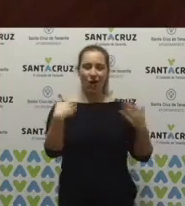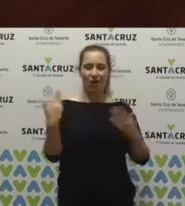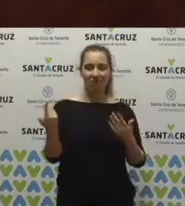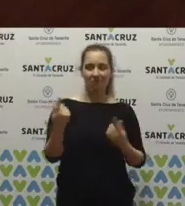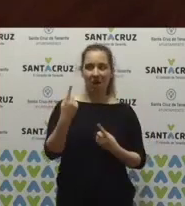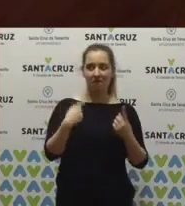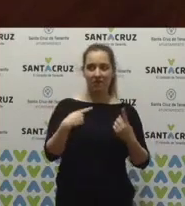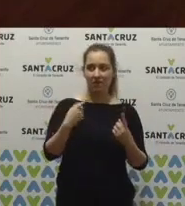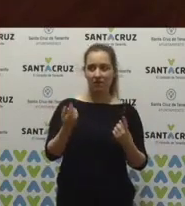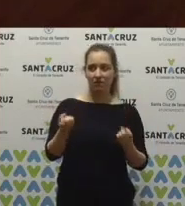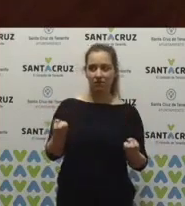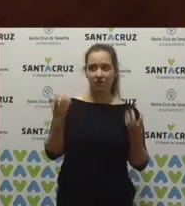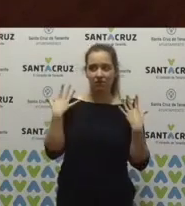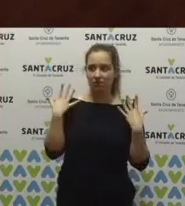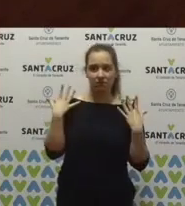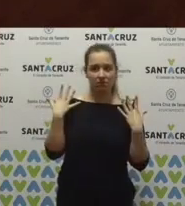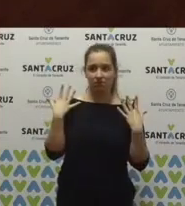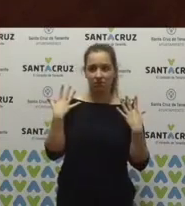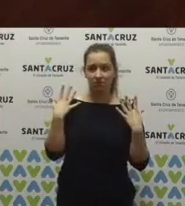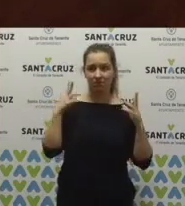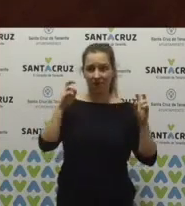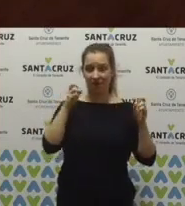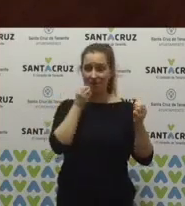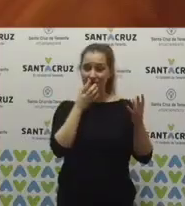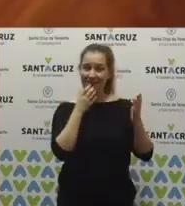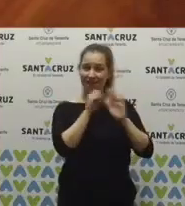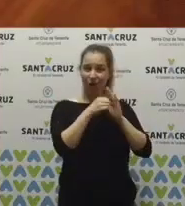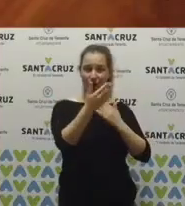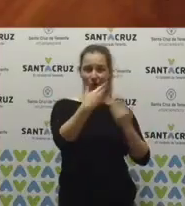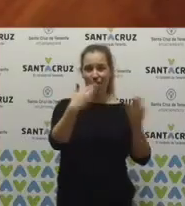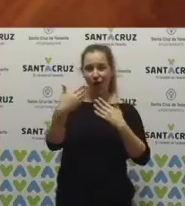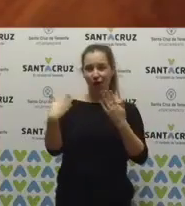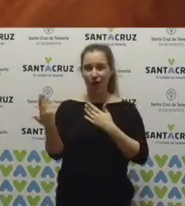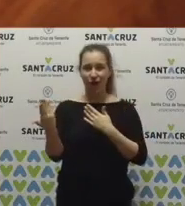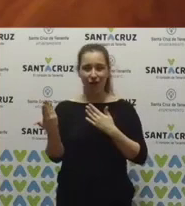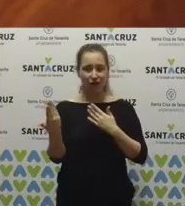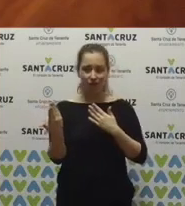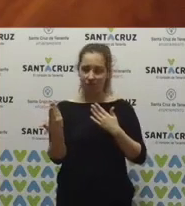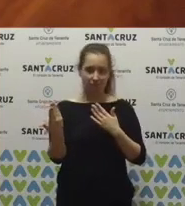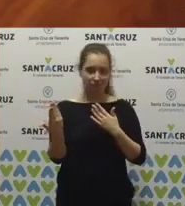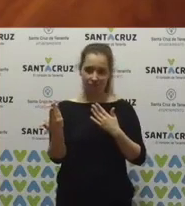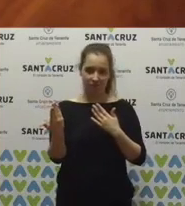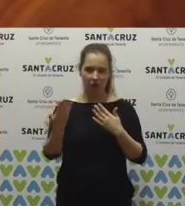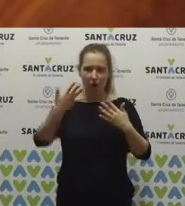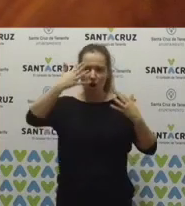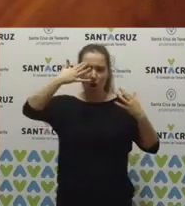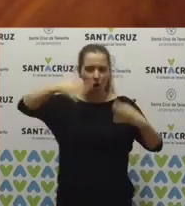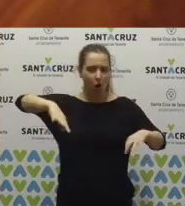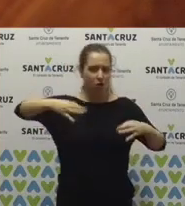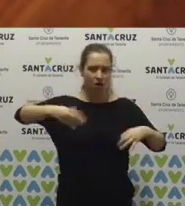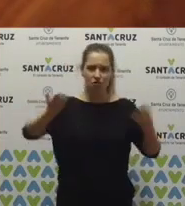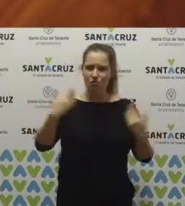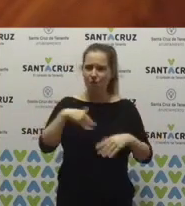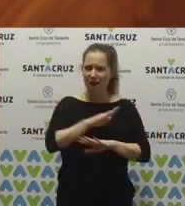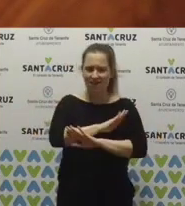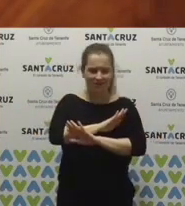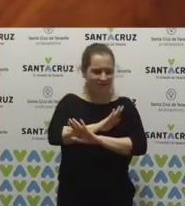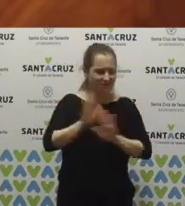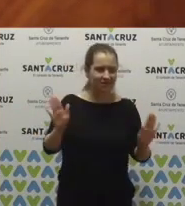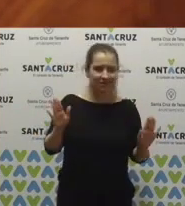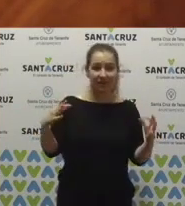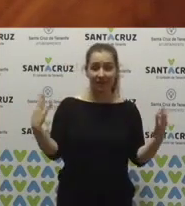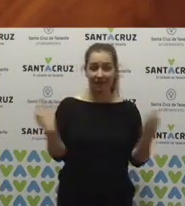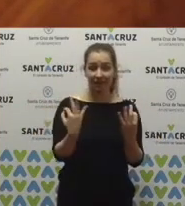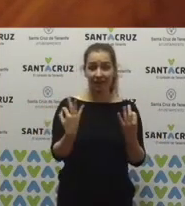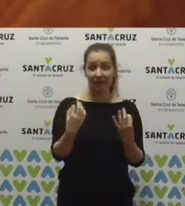el buenrollismo miren lo que no es lógico no tiene lógica de ningún en ningún sentido es que se traiga